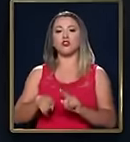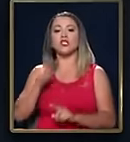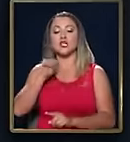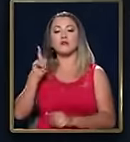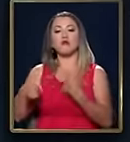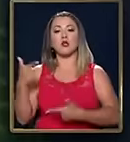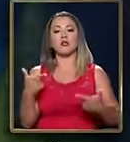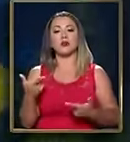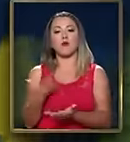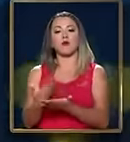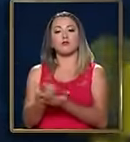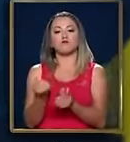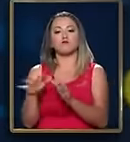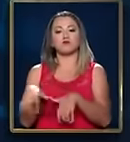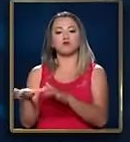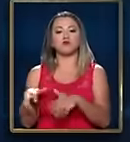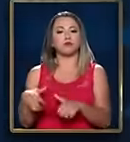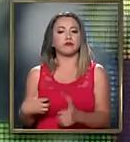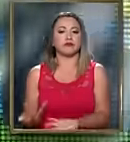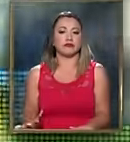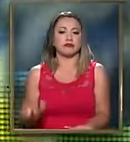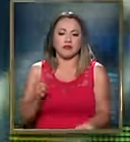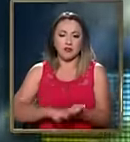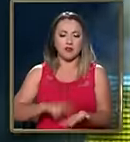Claro. Si es verdad.